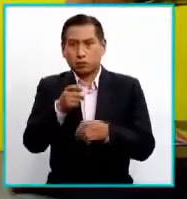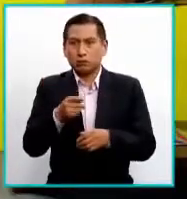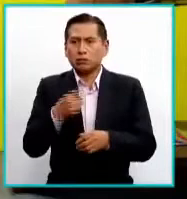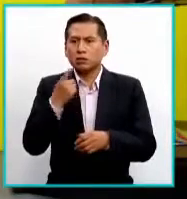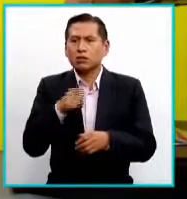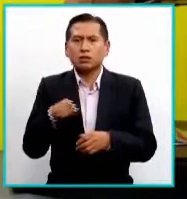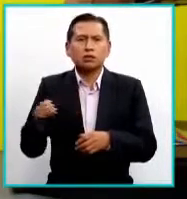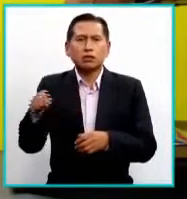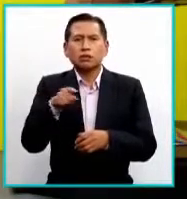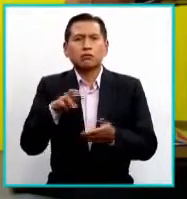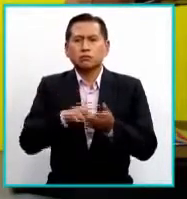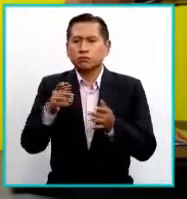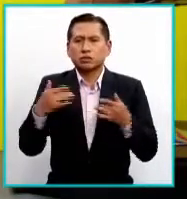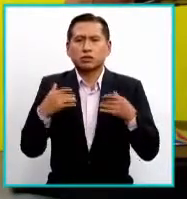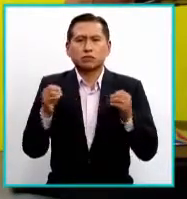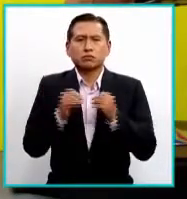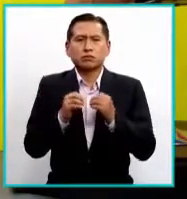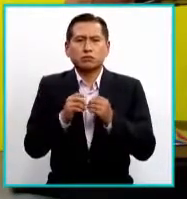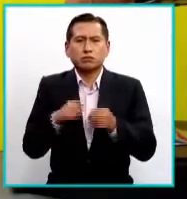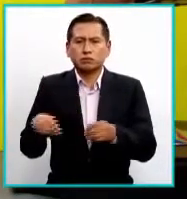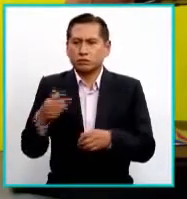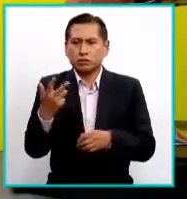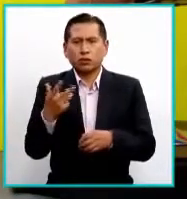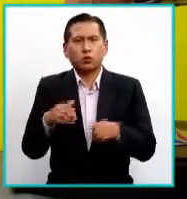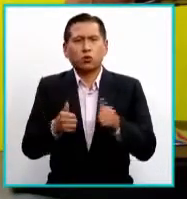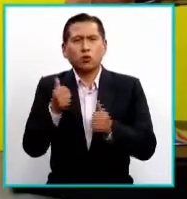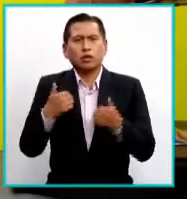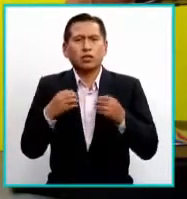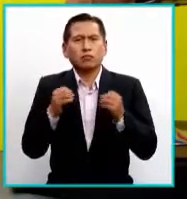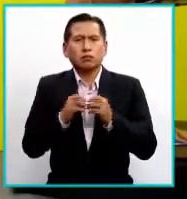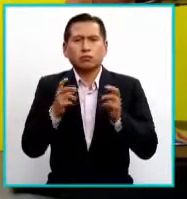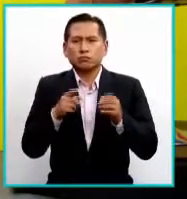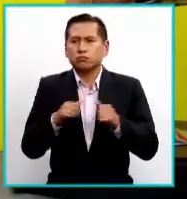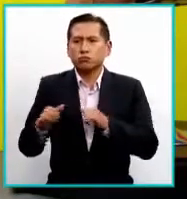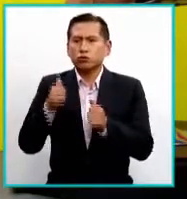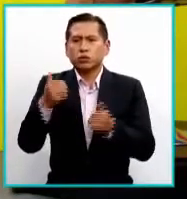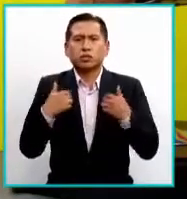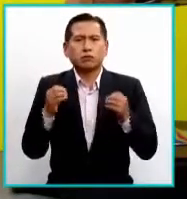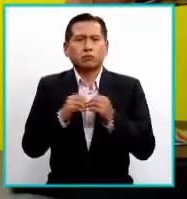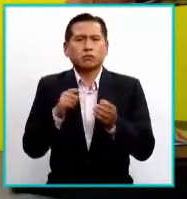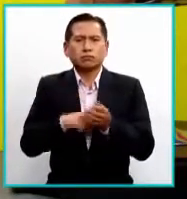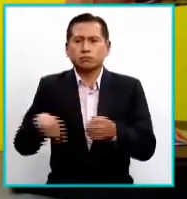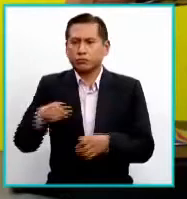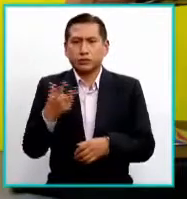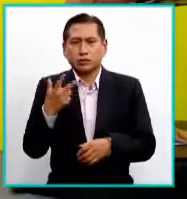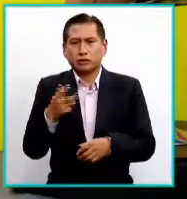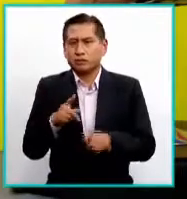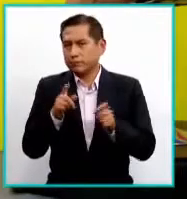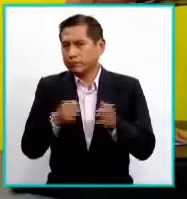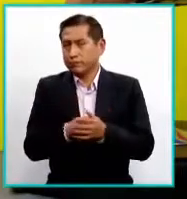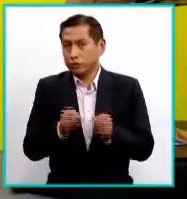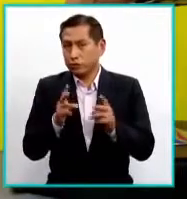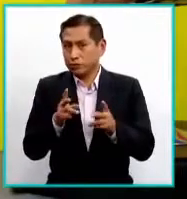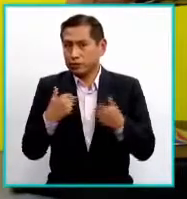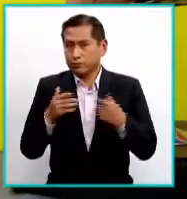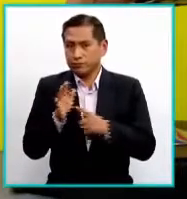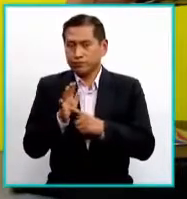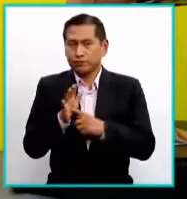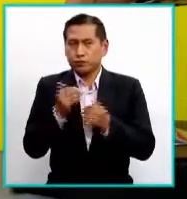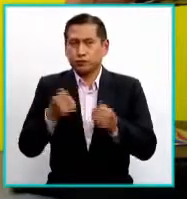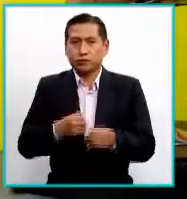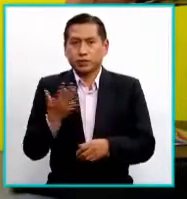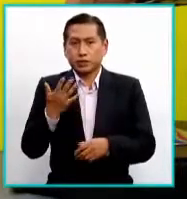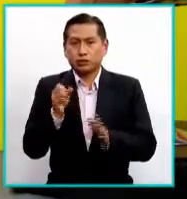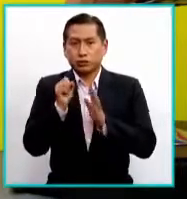saber qué relación hay entre esas tres imágenes. ¿Cuál es el denominador común de estas tres imágenes? ¿Ya? Te vamos a dar